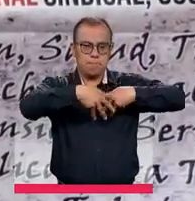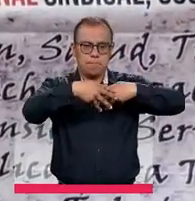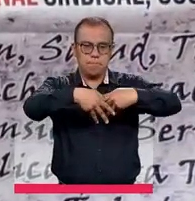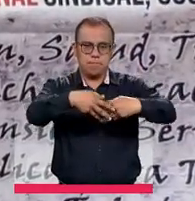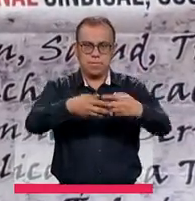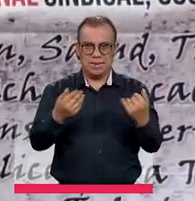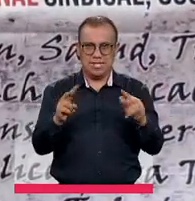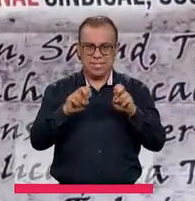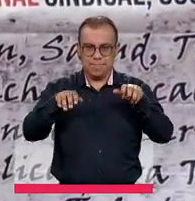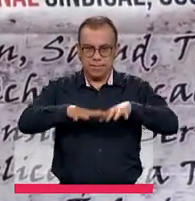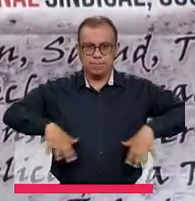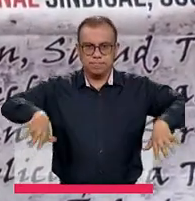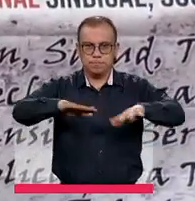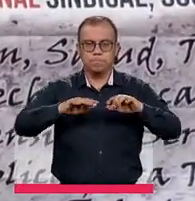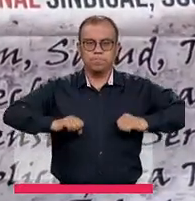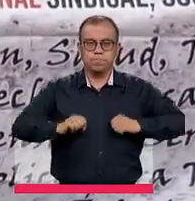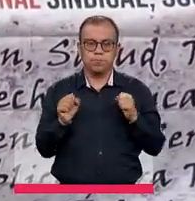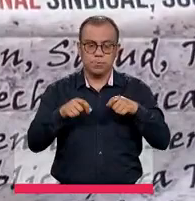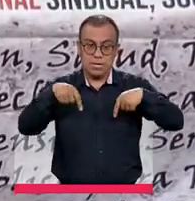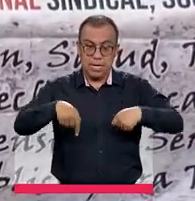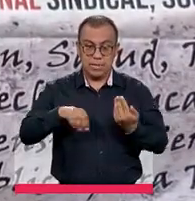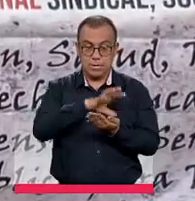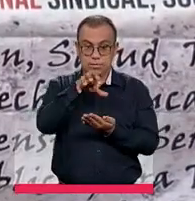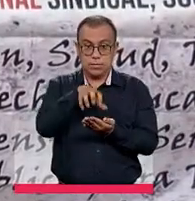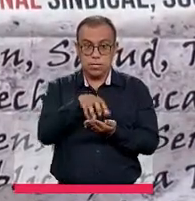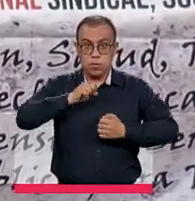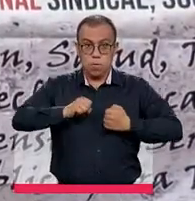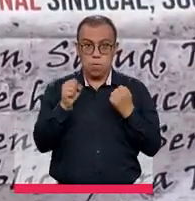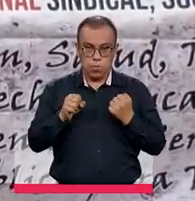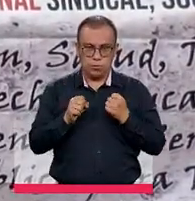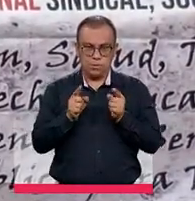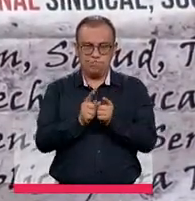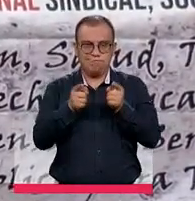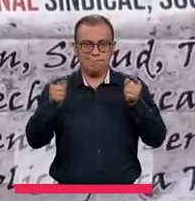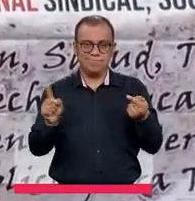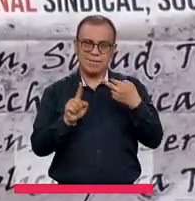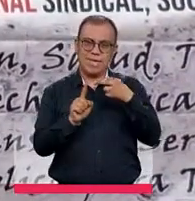en esta parte de la ciudad. Desde el centro de Bogotá, Hernán López Aya, Noticias Capital.